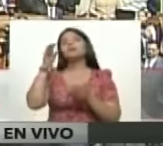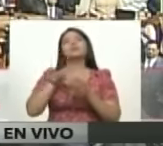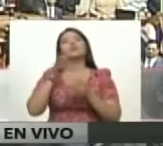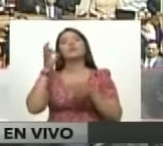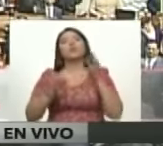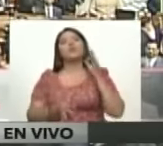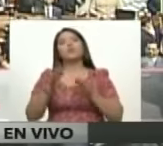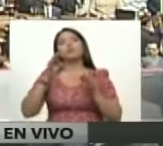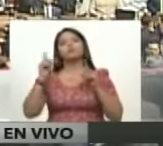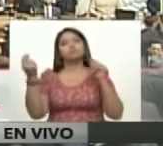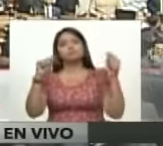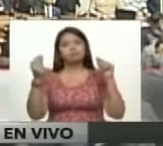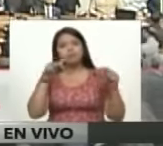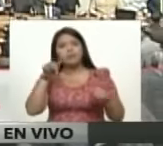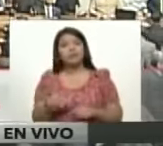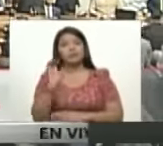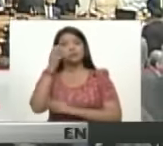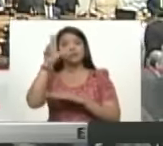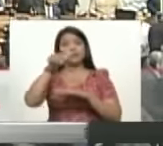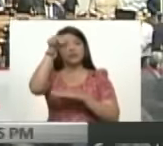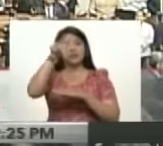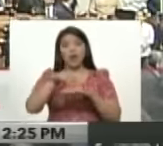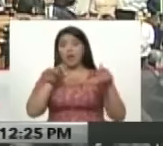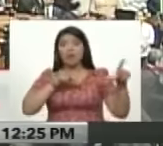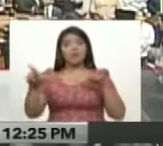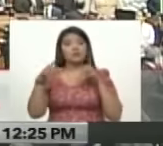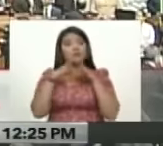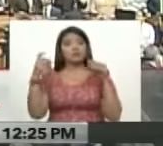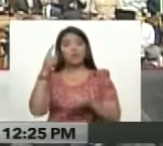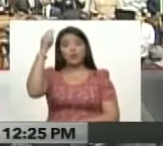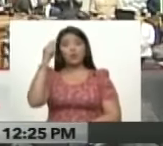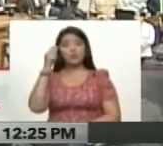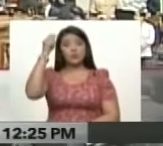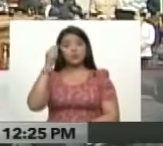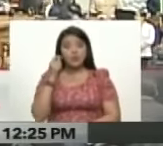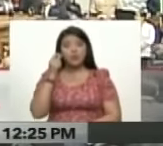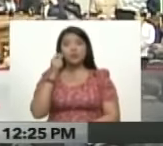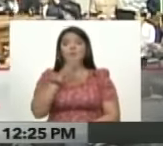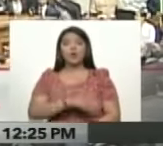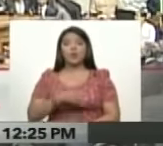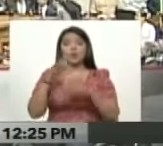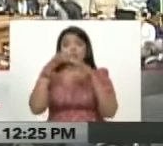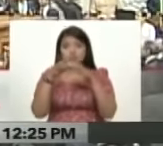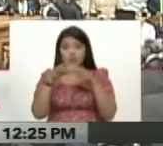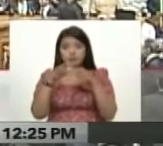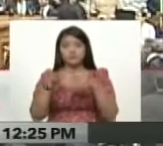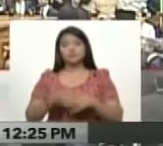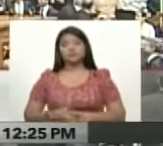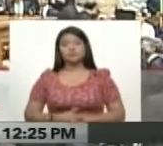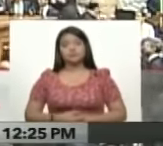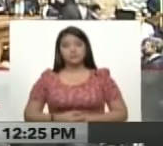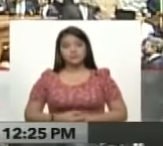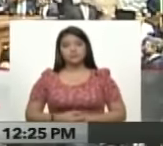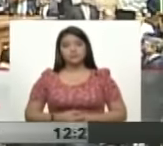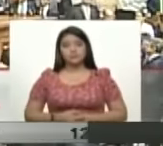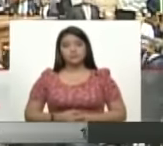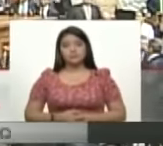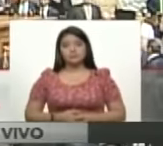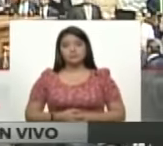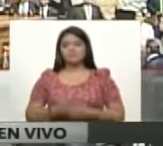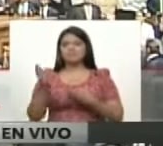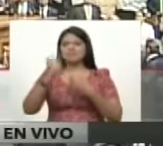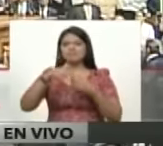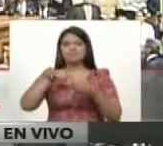del Parlamento venezolano, ya todos los diputados que conformaron esa comisión, que hay que destacar es representado